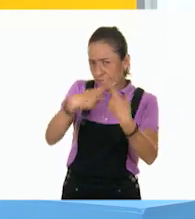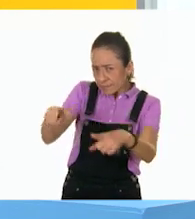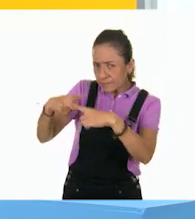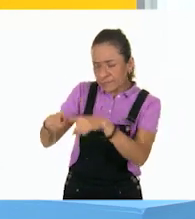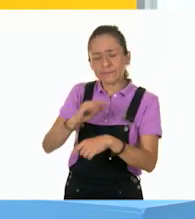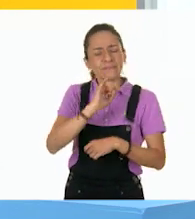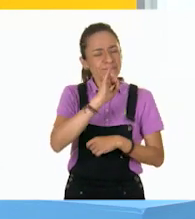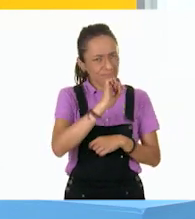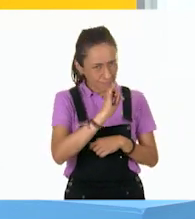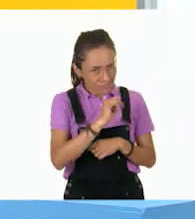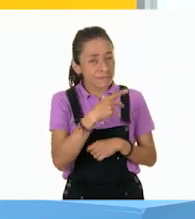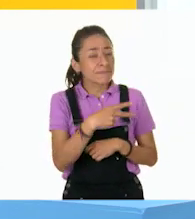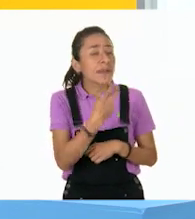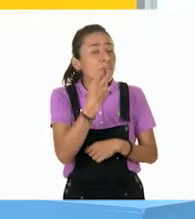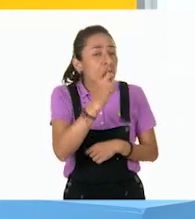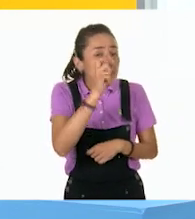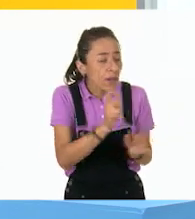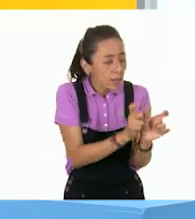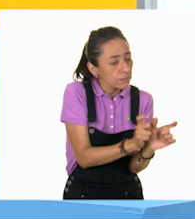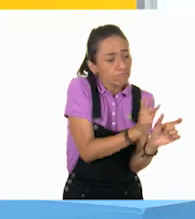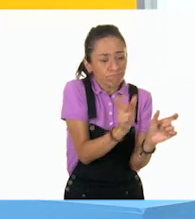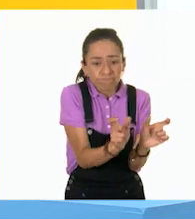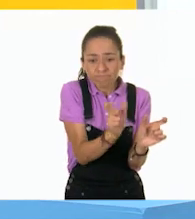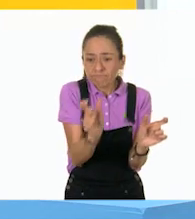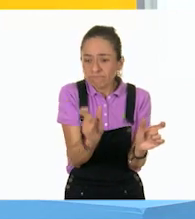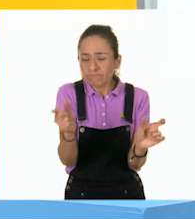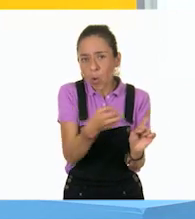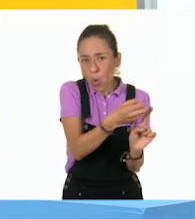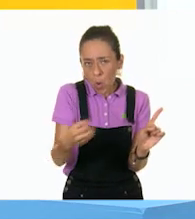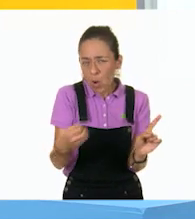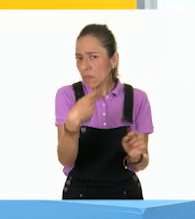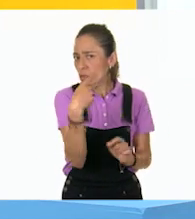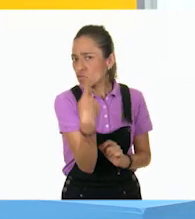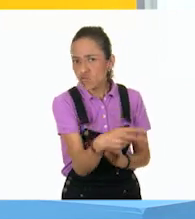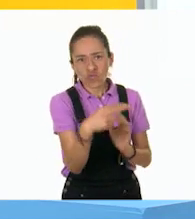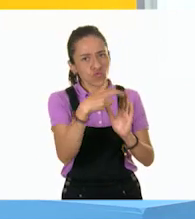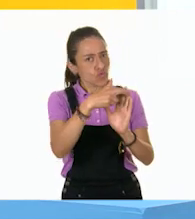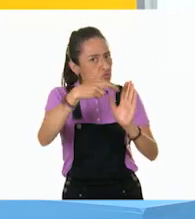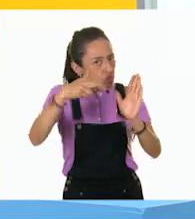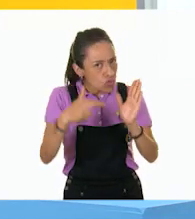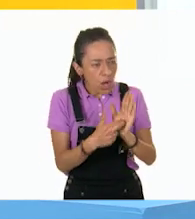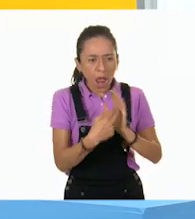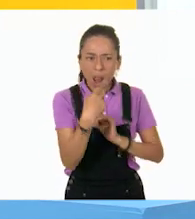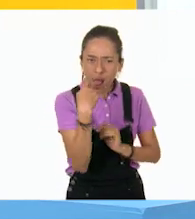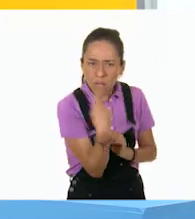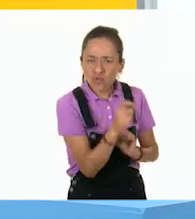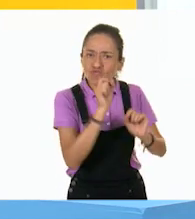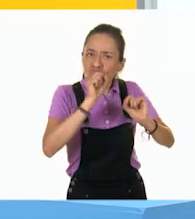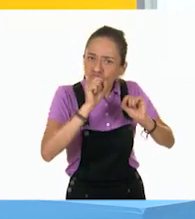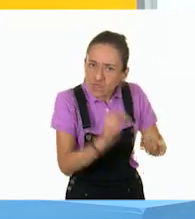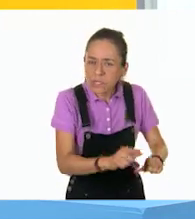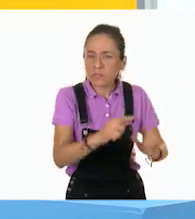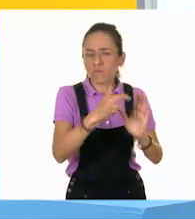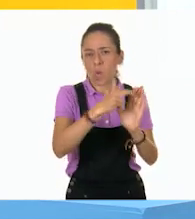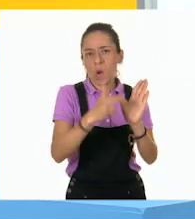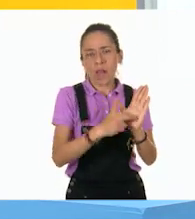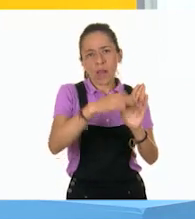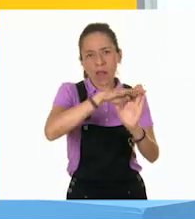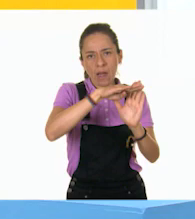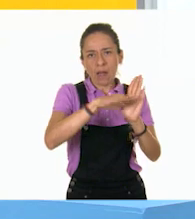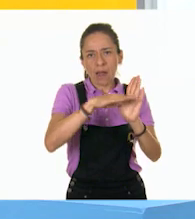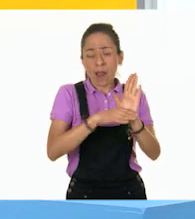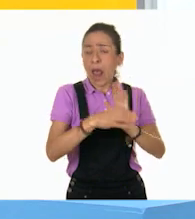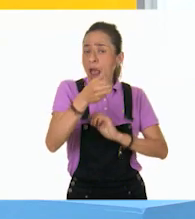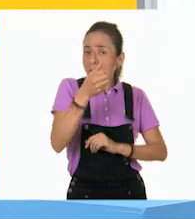es que toda sucesión tiene una regla o patrón que la genera y se puede identificar entre